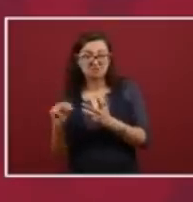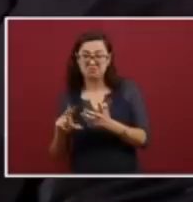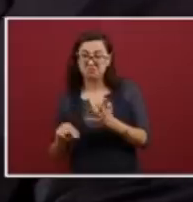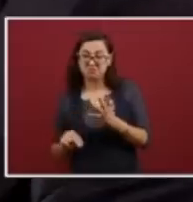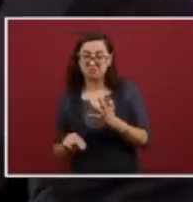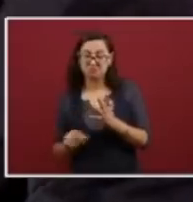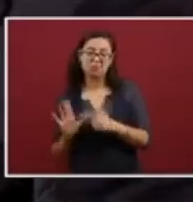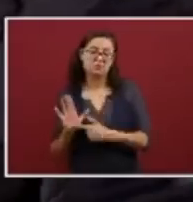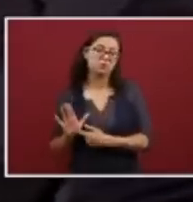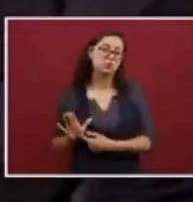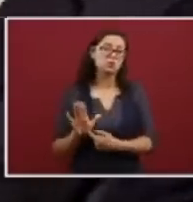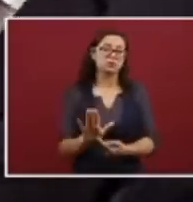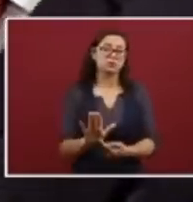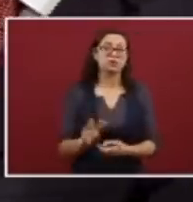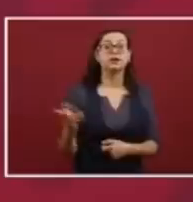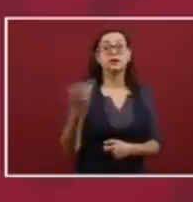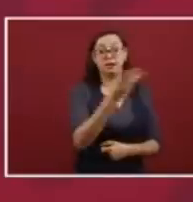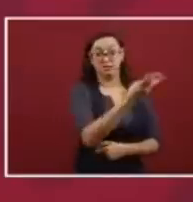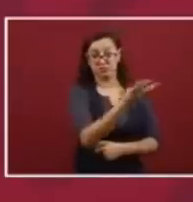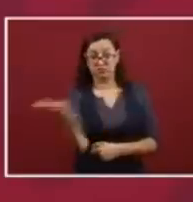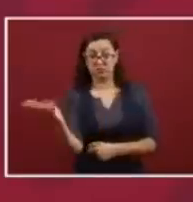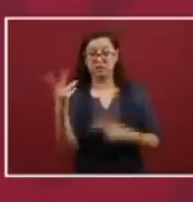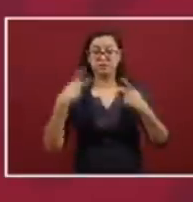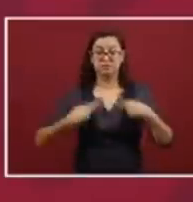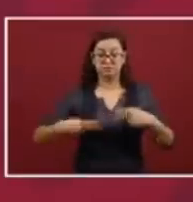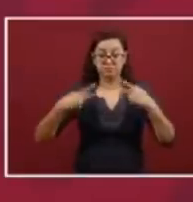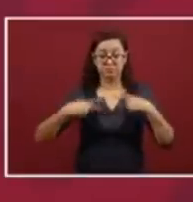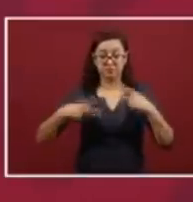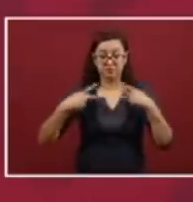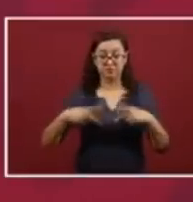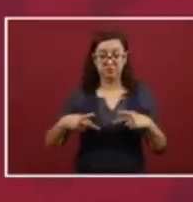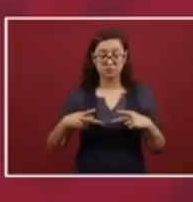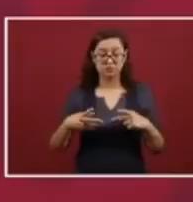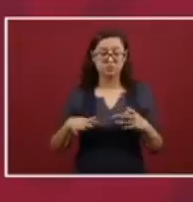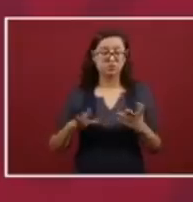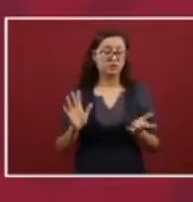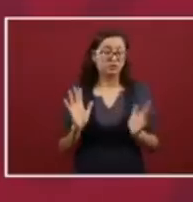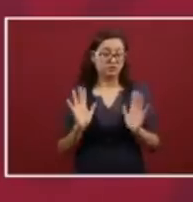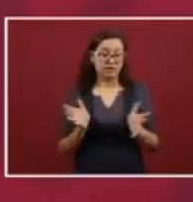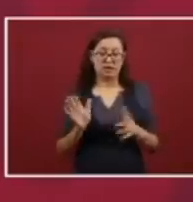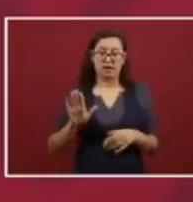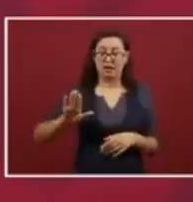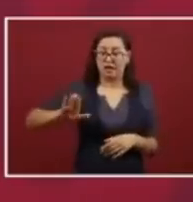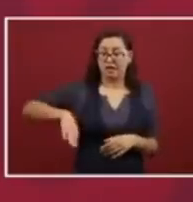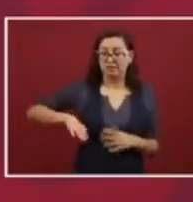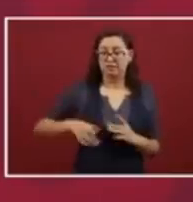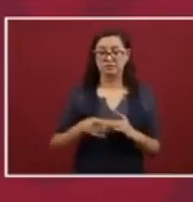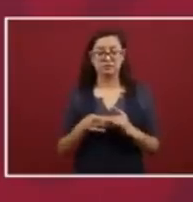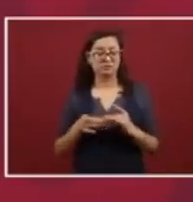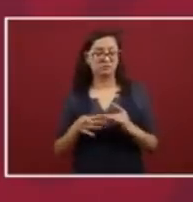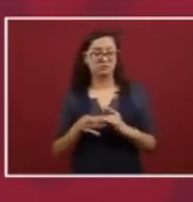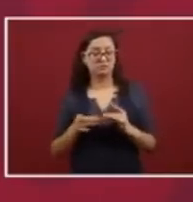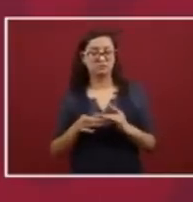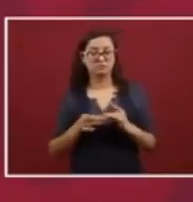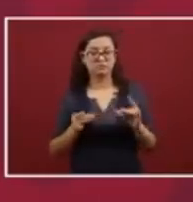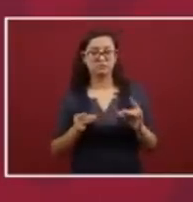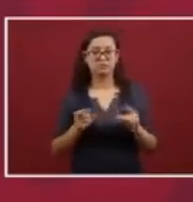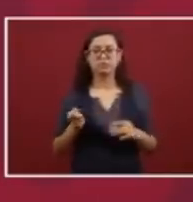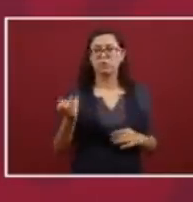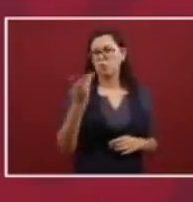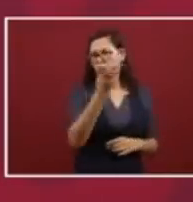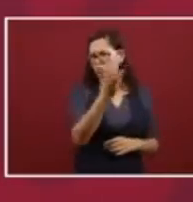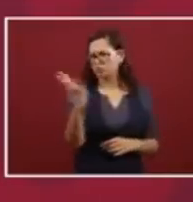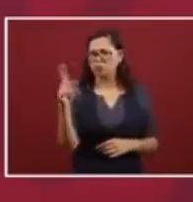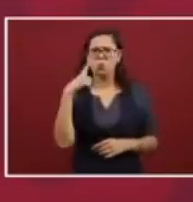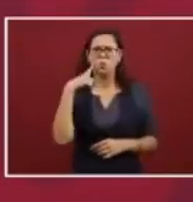porque los consumidores como aquí se manifiestó pueden